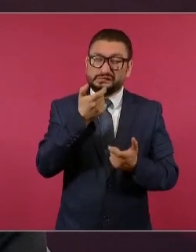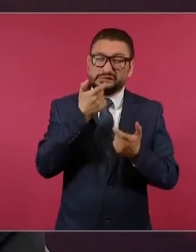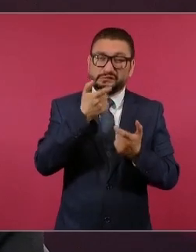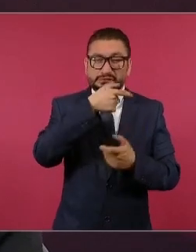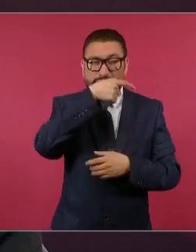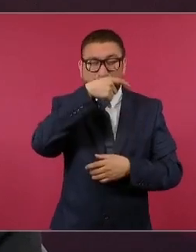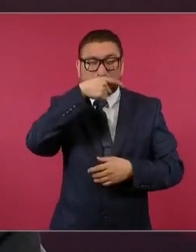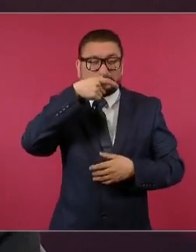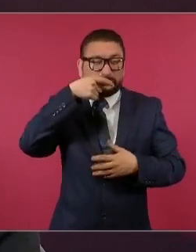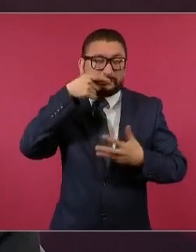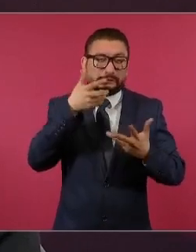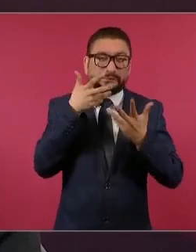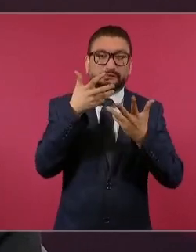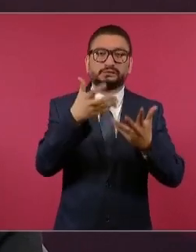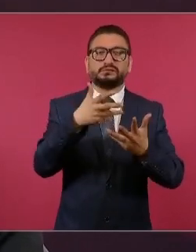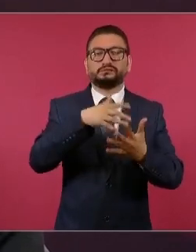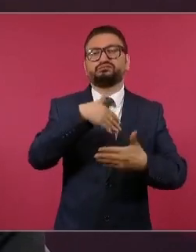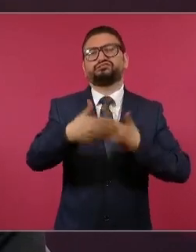infelicidad.